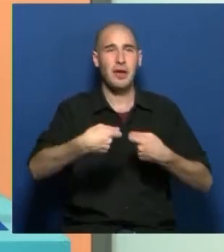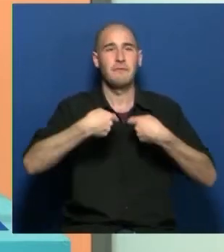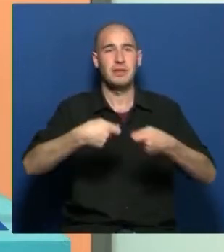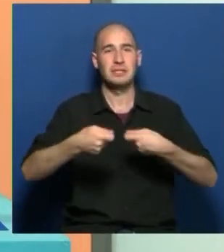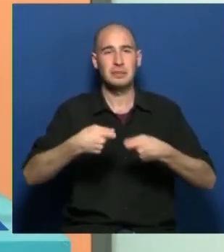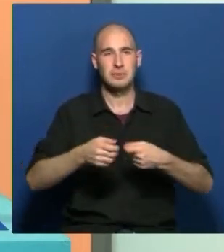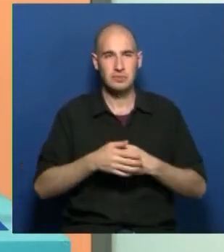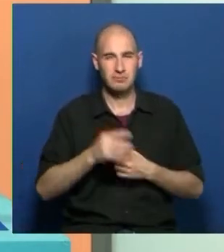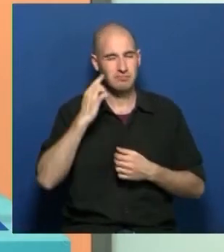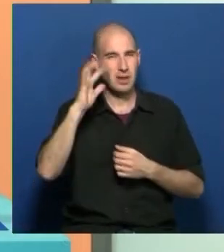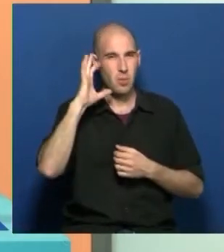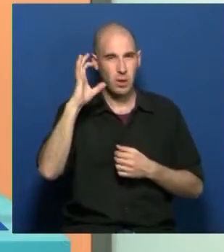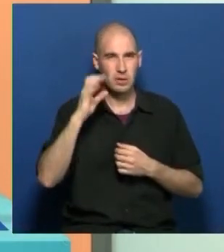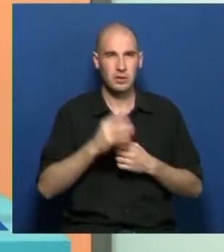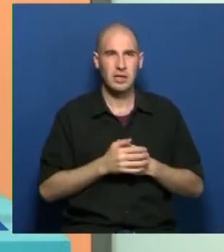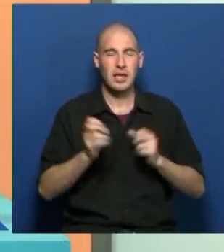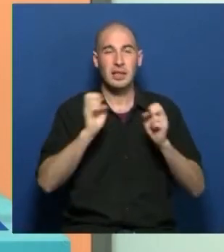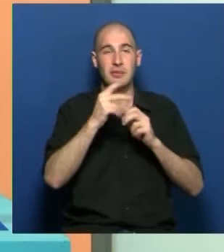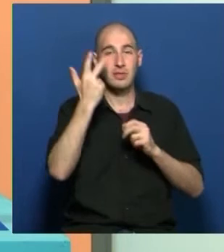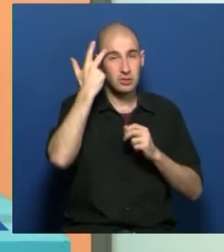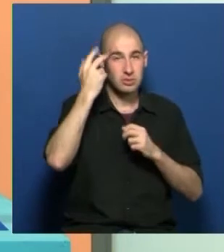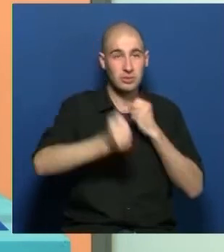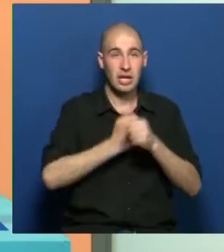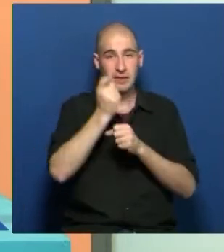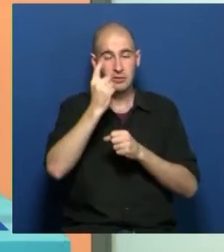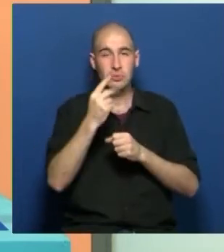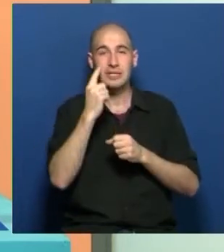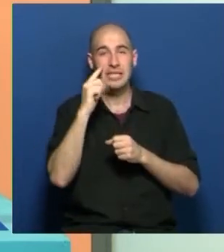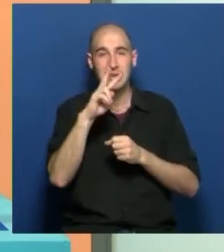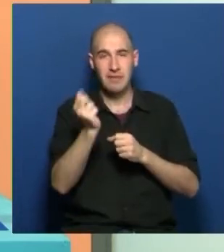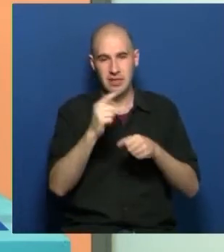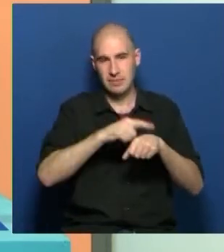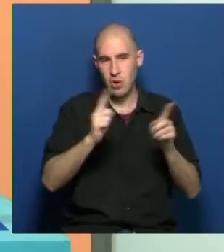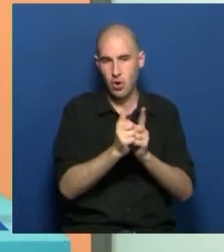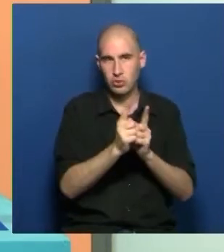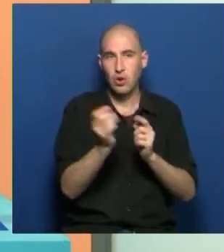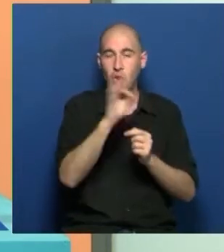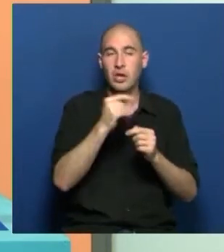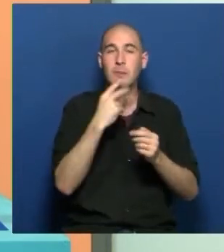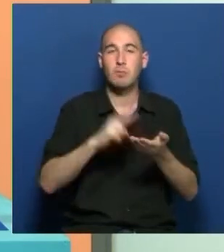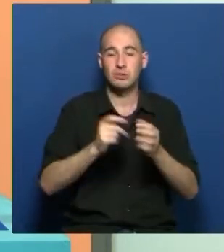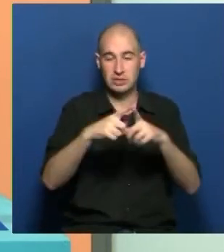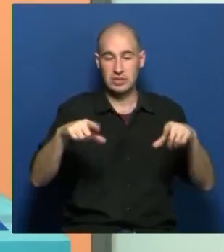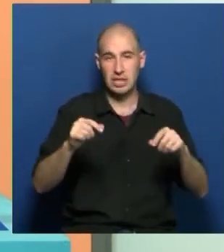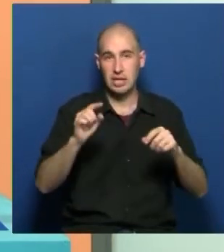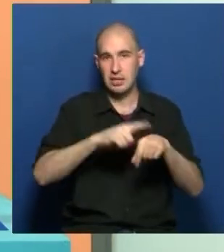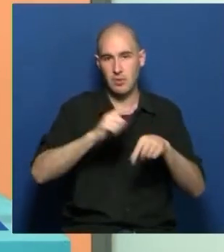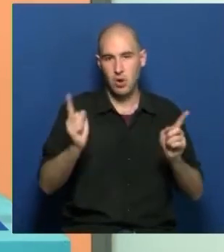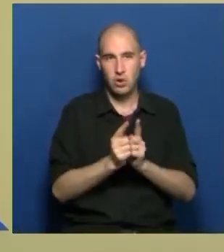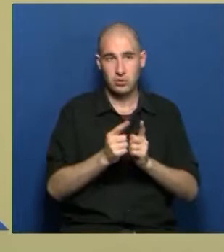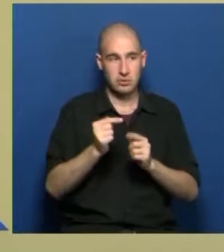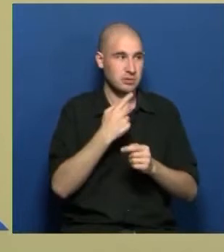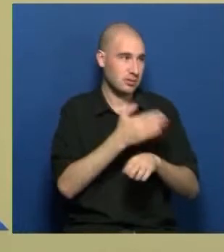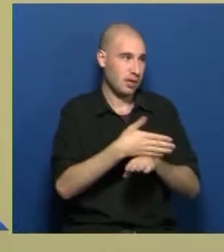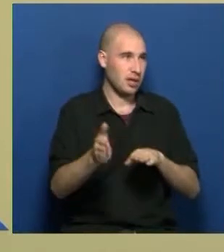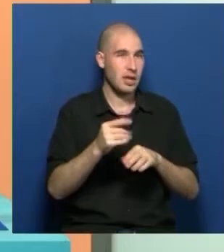financiamiento. Yo recuerdo cuando pasó desde el 18 al 21 el IVA, que dijeron que era momentáneo, o el impuesto al cheque, ¿se acuerdan? Era momentáneo. Y seguimos con eso.